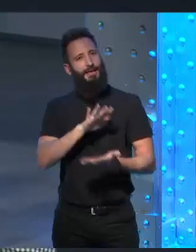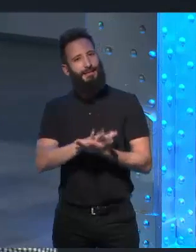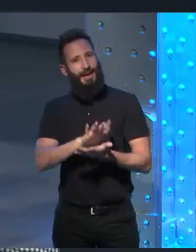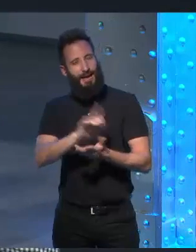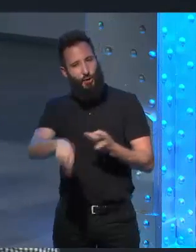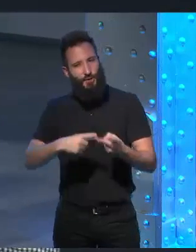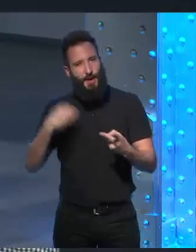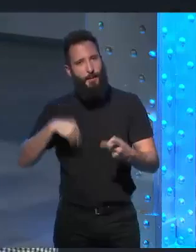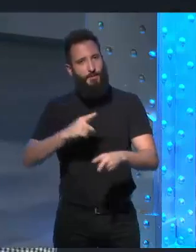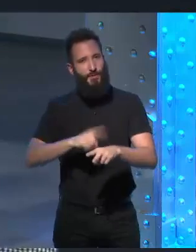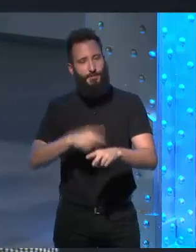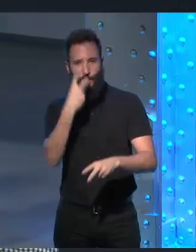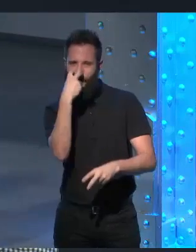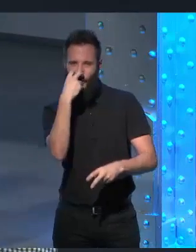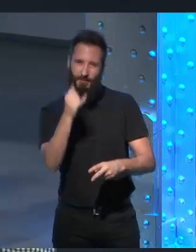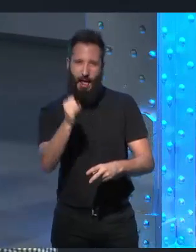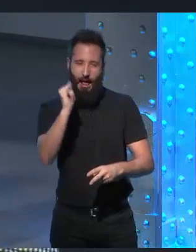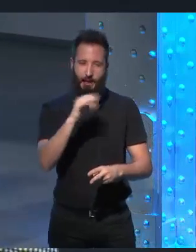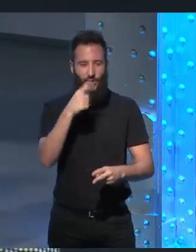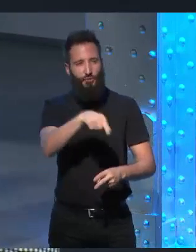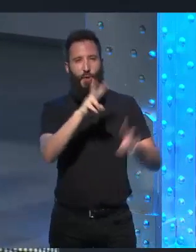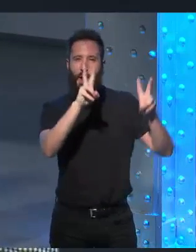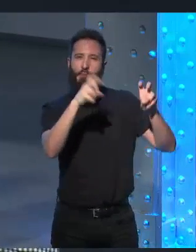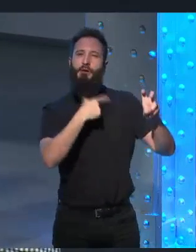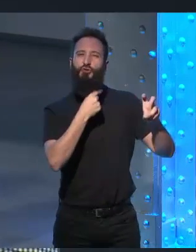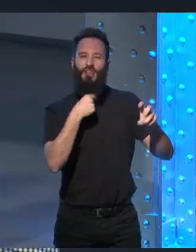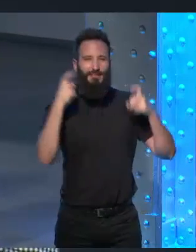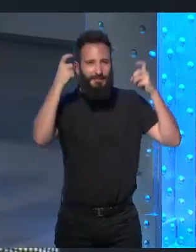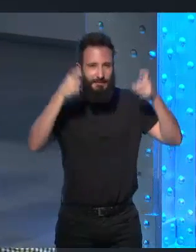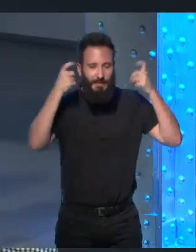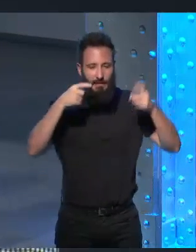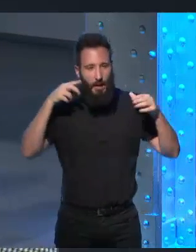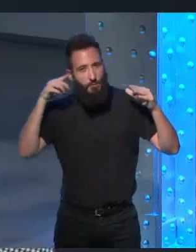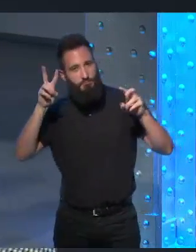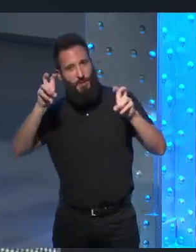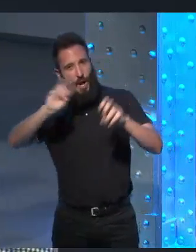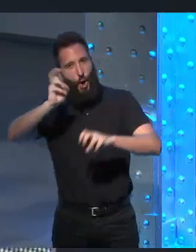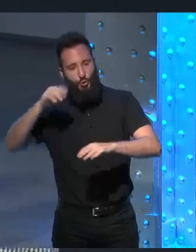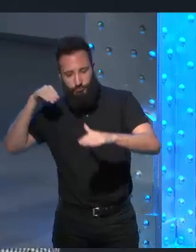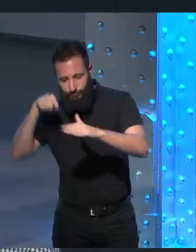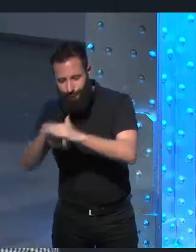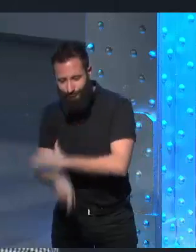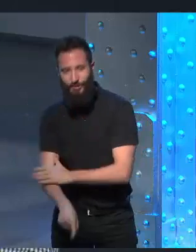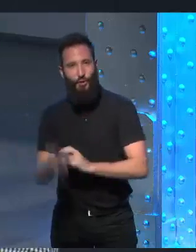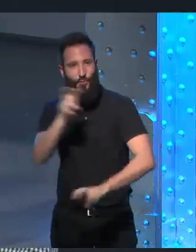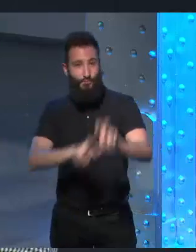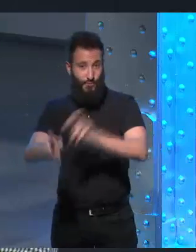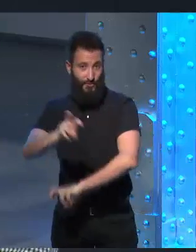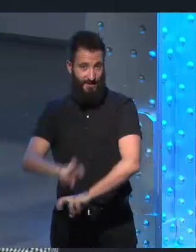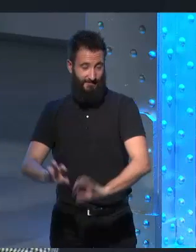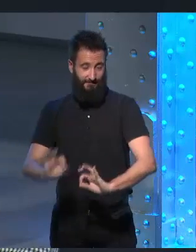tranquilo y a la vez tenga la curiosidad de decir, bueno, me ha gustado el tema, quiero aprender más, voy a empezar a buscar en internet, esto cómo es, esto cómo funciona, por un lado o por